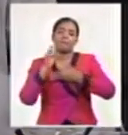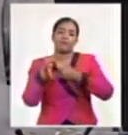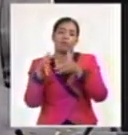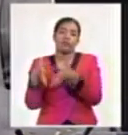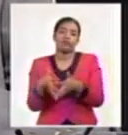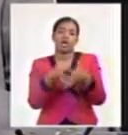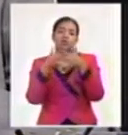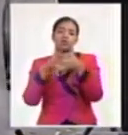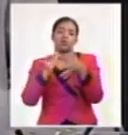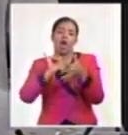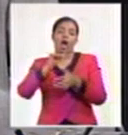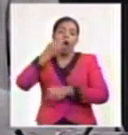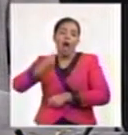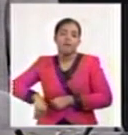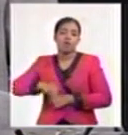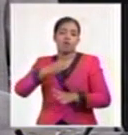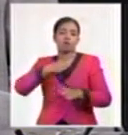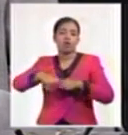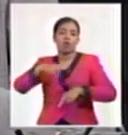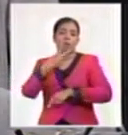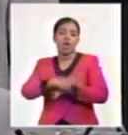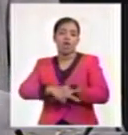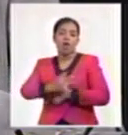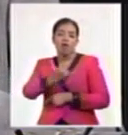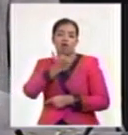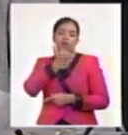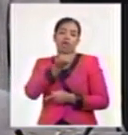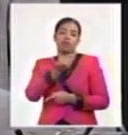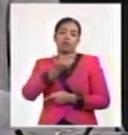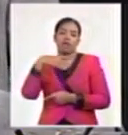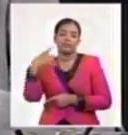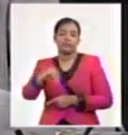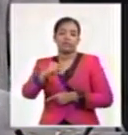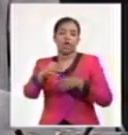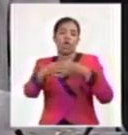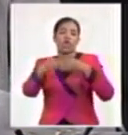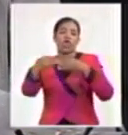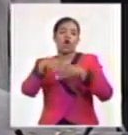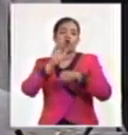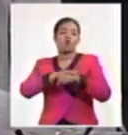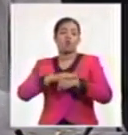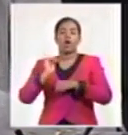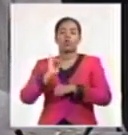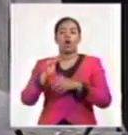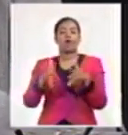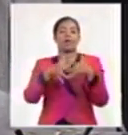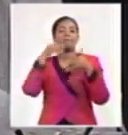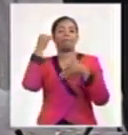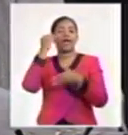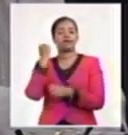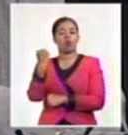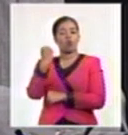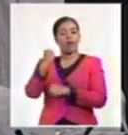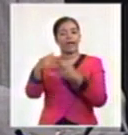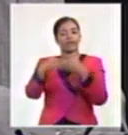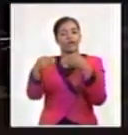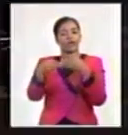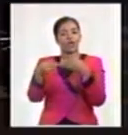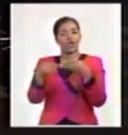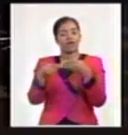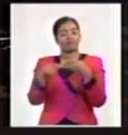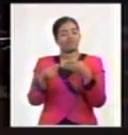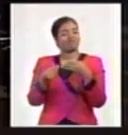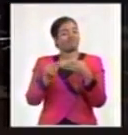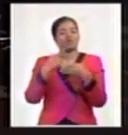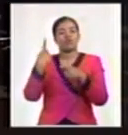Unidos contra todos los países que dependen del dólar a la hora de, ¿cómo se llama?, aplicar su política.